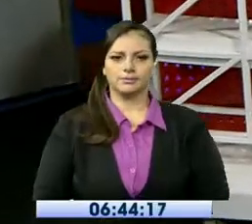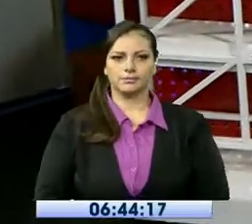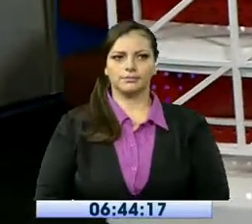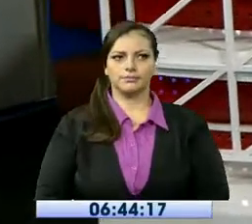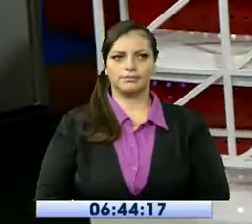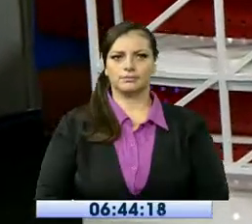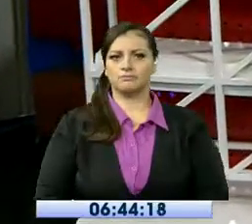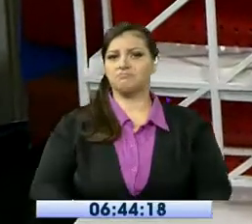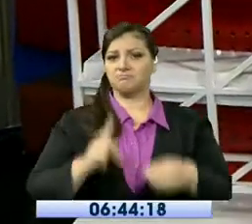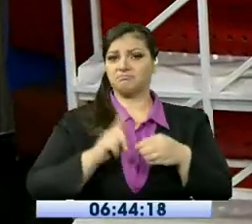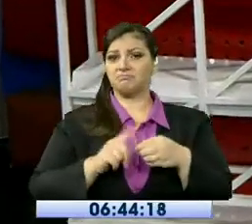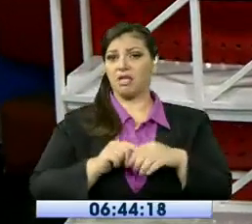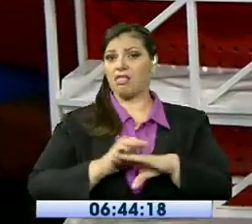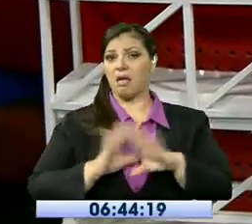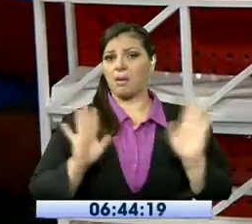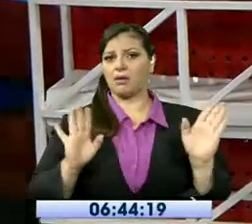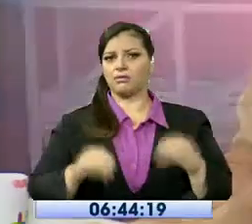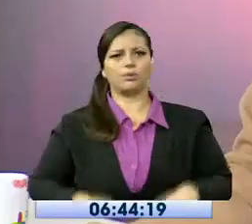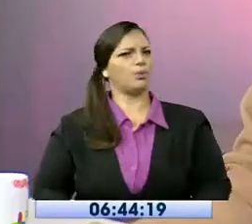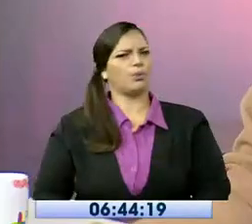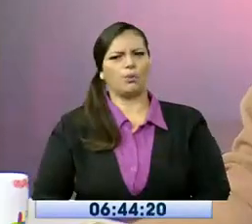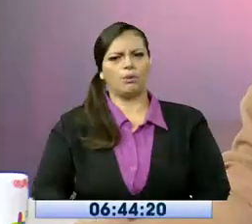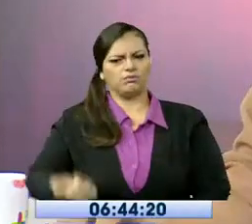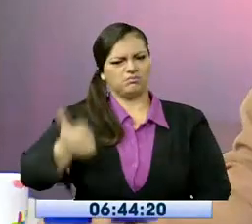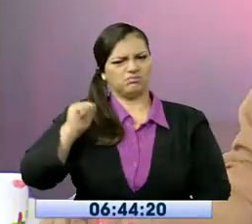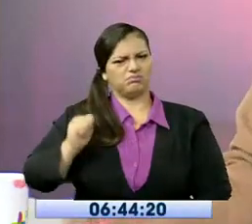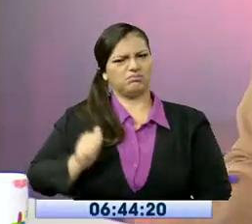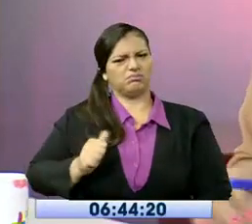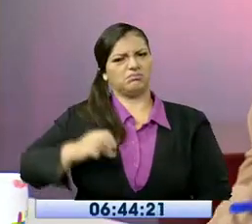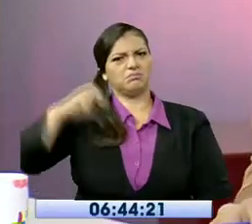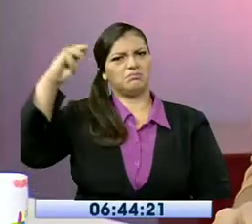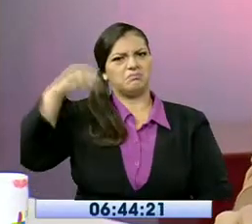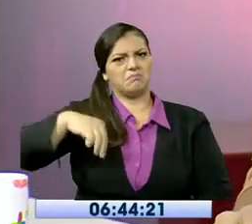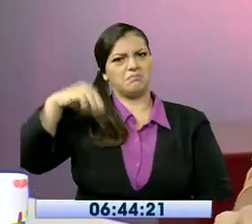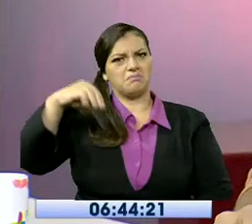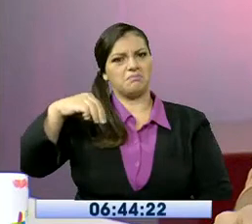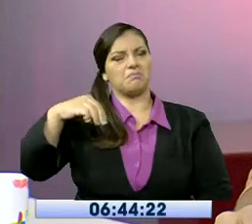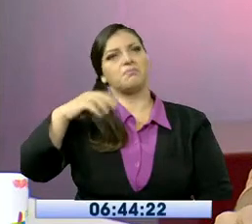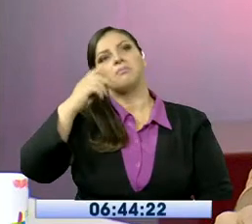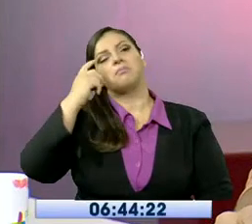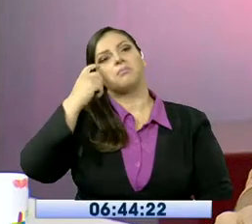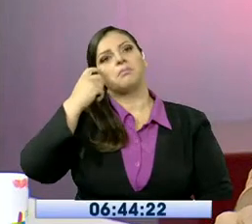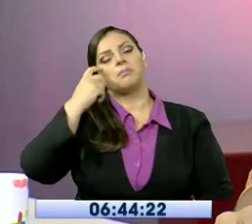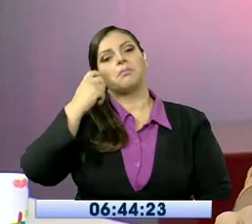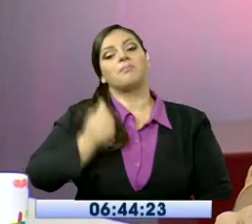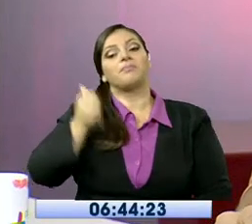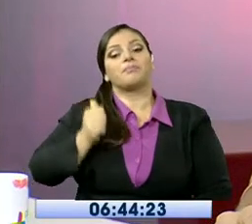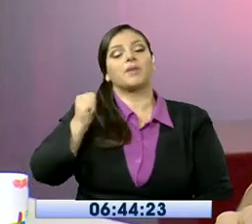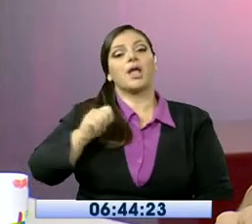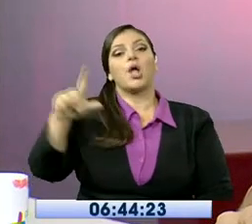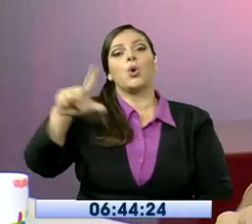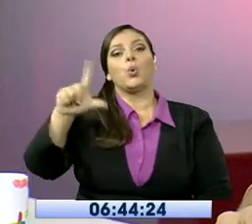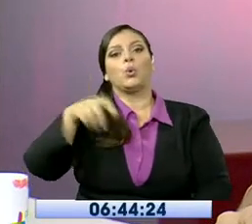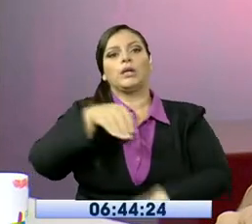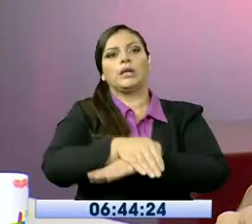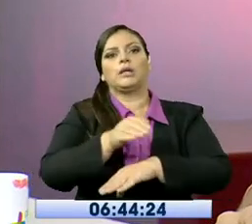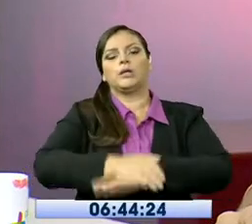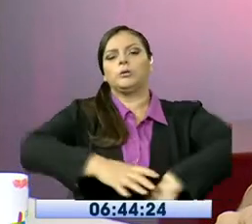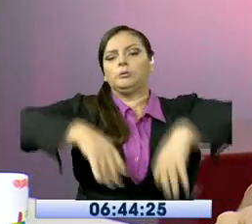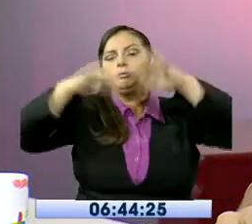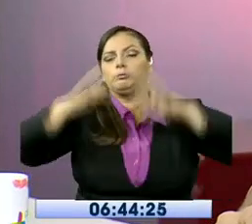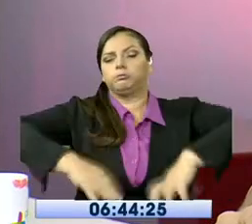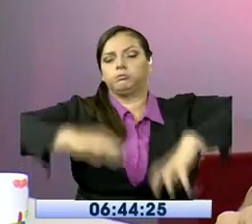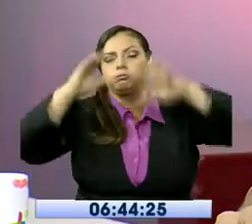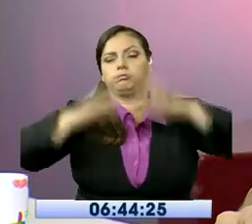solamente Quito, pues la jornada de lluvia que soportó Guayaquil durante la tarde de lunes provocó la caída de un muro que protegía un